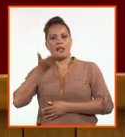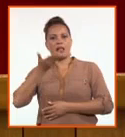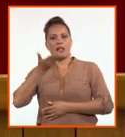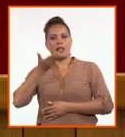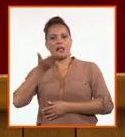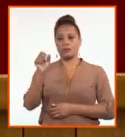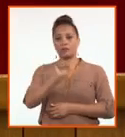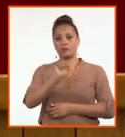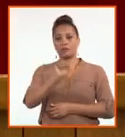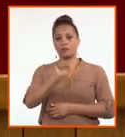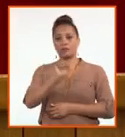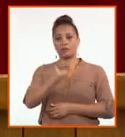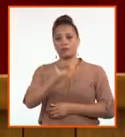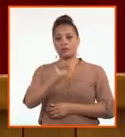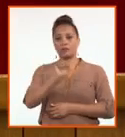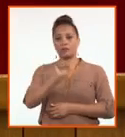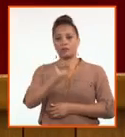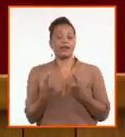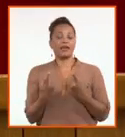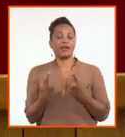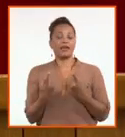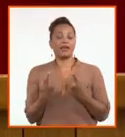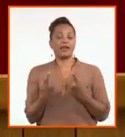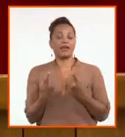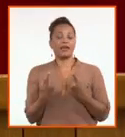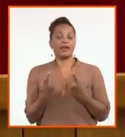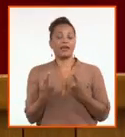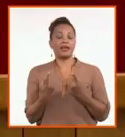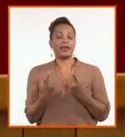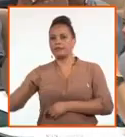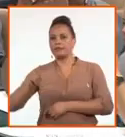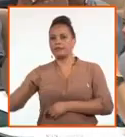Y la sociedad cubana necesitan de los universitarios,